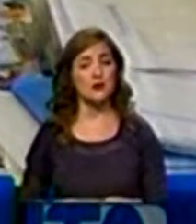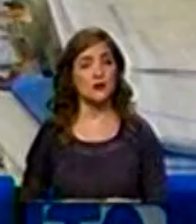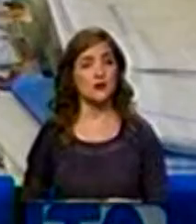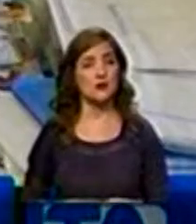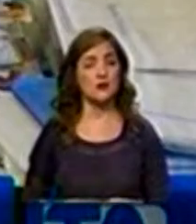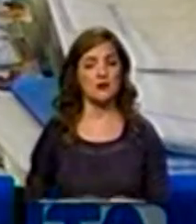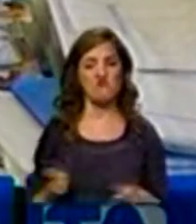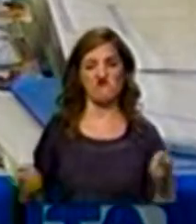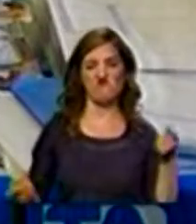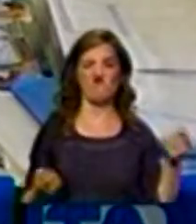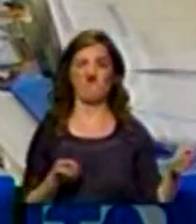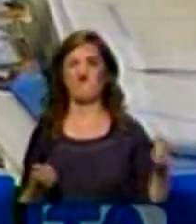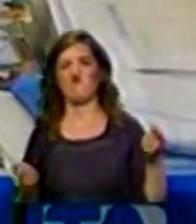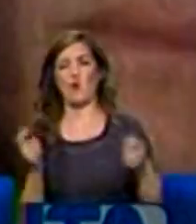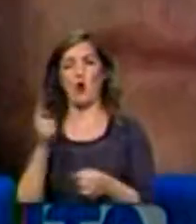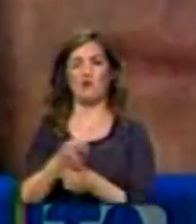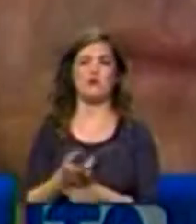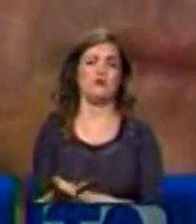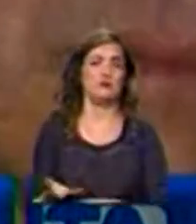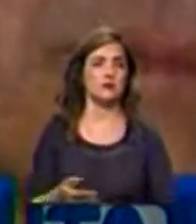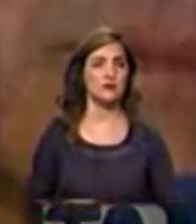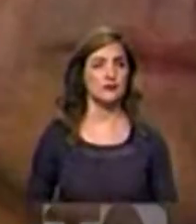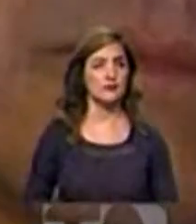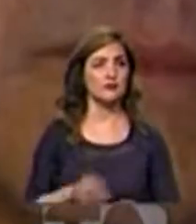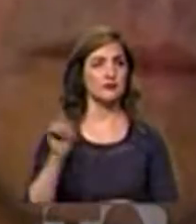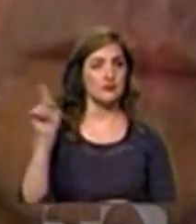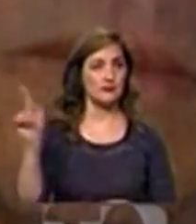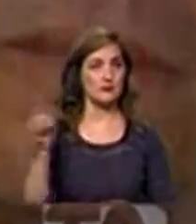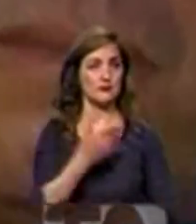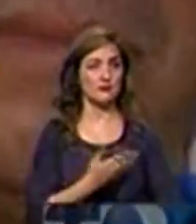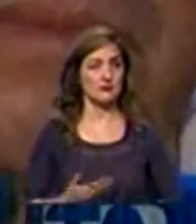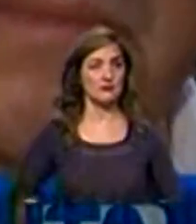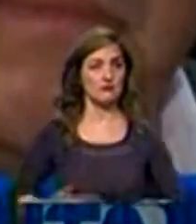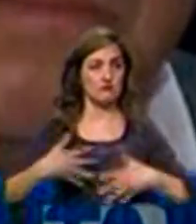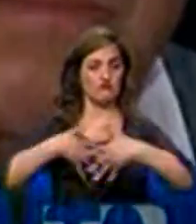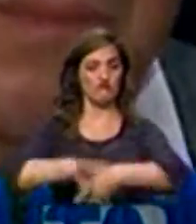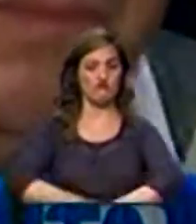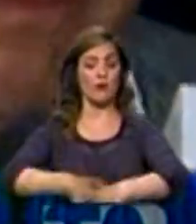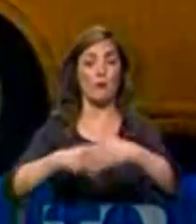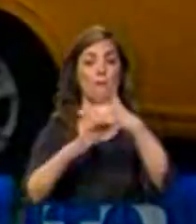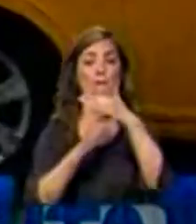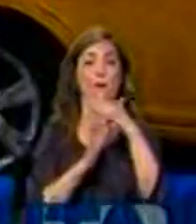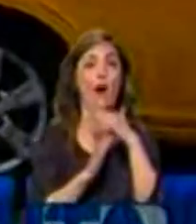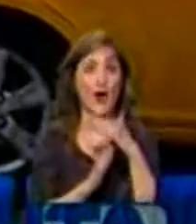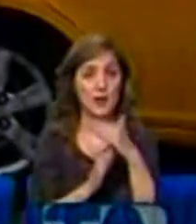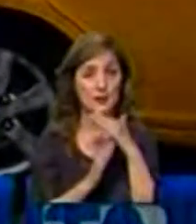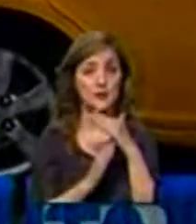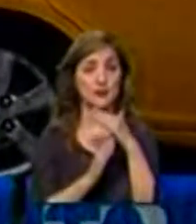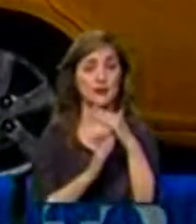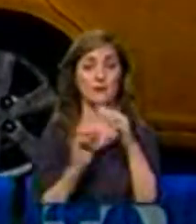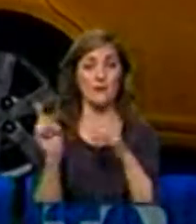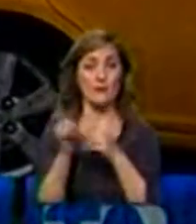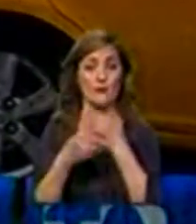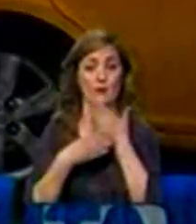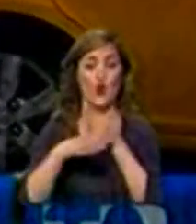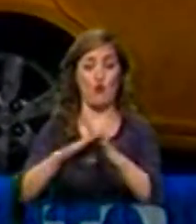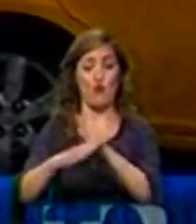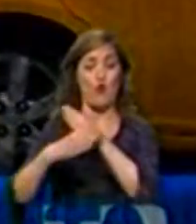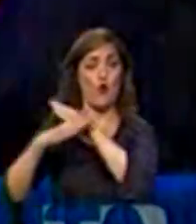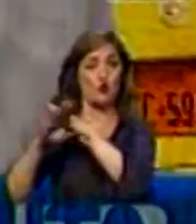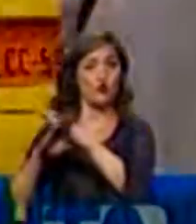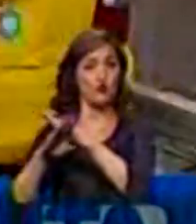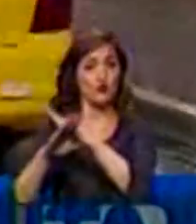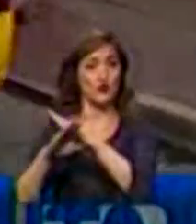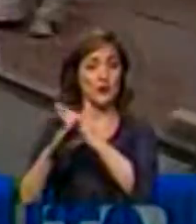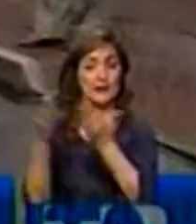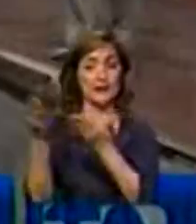se pretenden imponer. Según Calderón, esta será una movilización pacífica en la que no habrá bloqueos ni